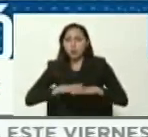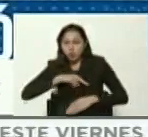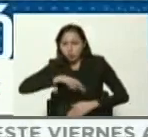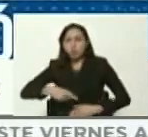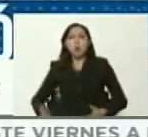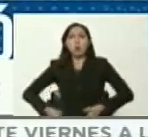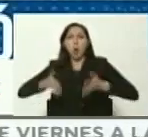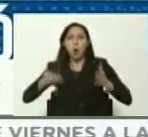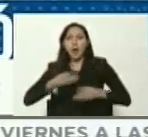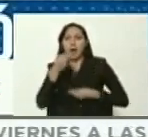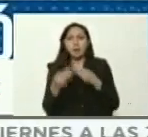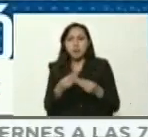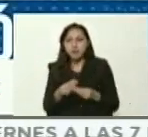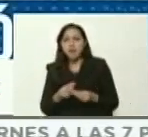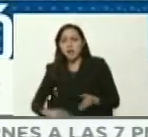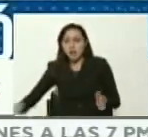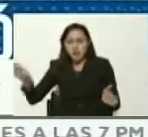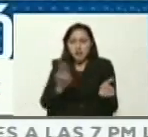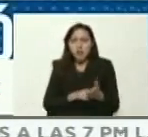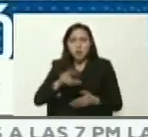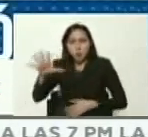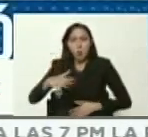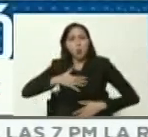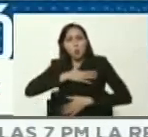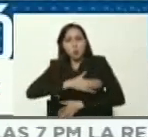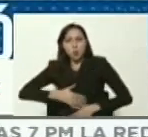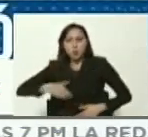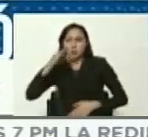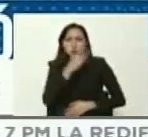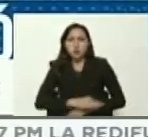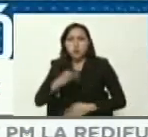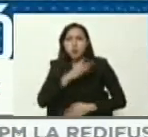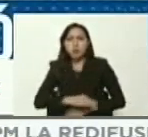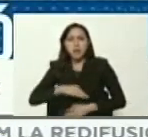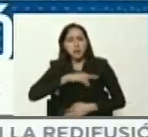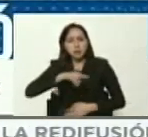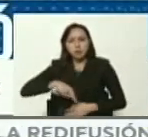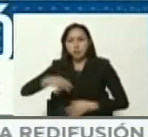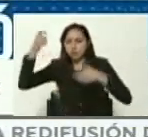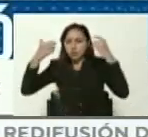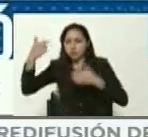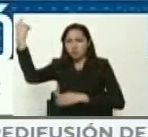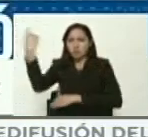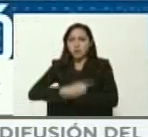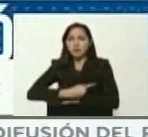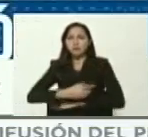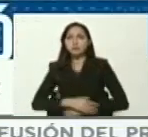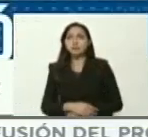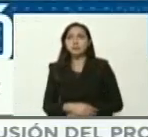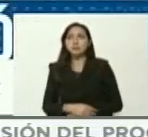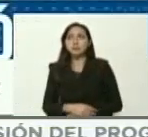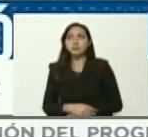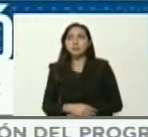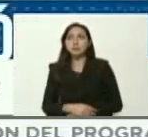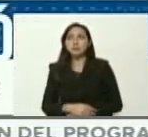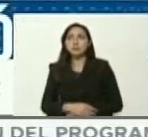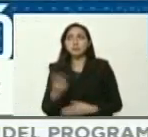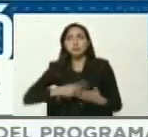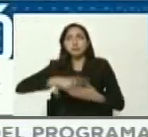lograr, restituir el estado de bienestar socialista que nos dejó el comandante Chávez. Plan de la